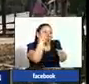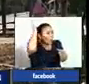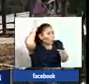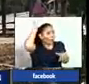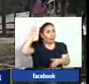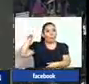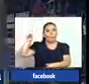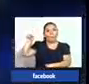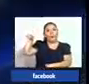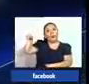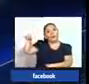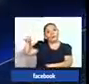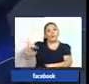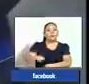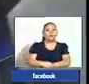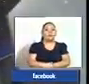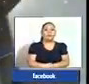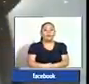maya.